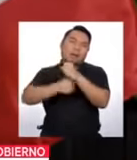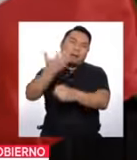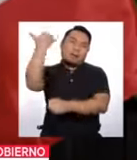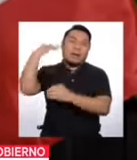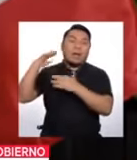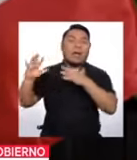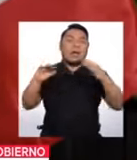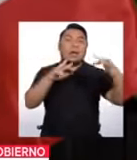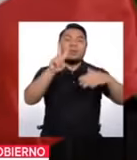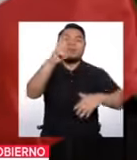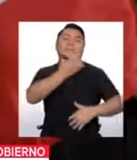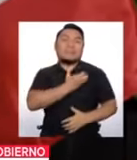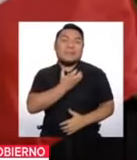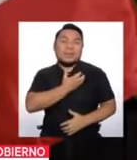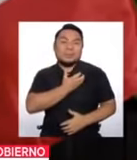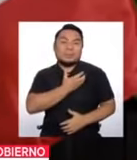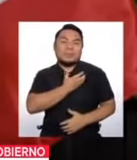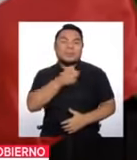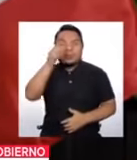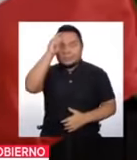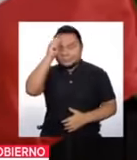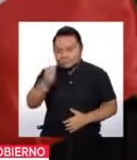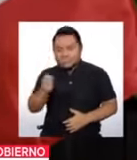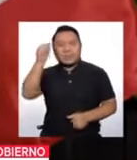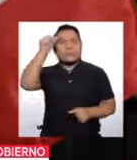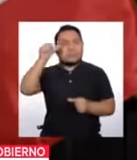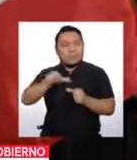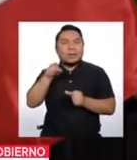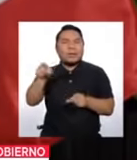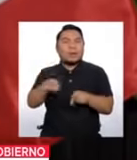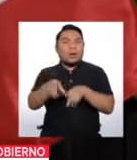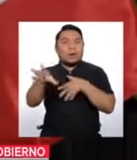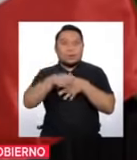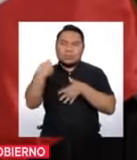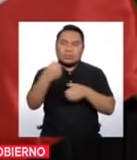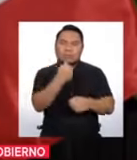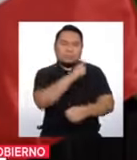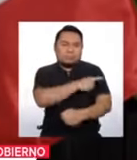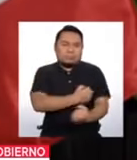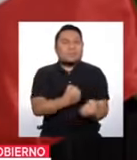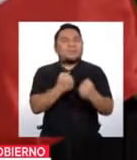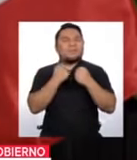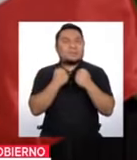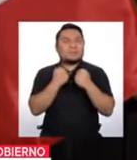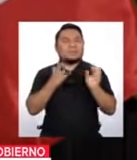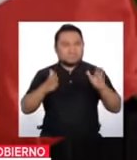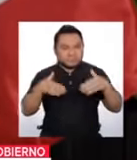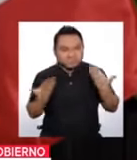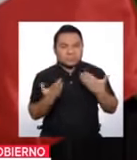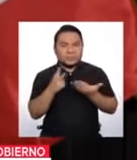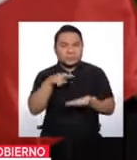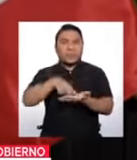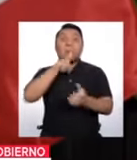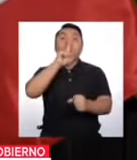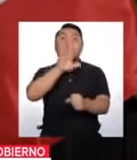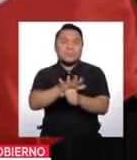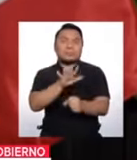combate del 2 de mayo y pongamos toda nuestra fuerza para también, renovando ese